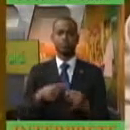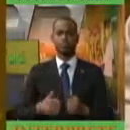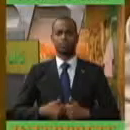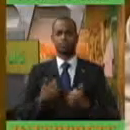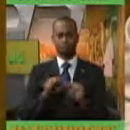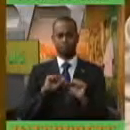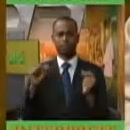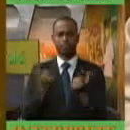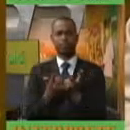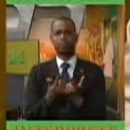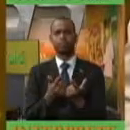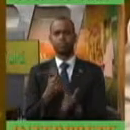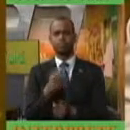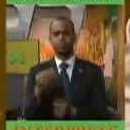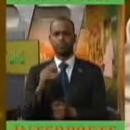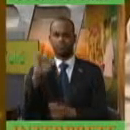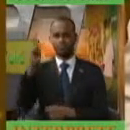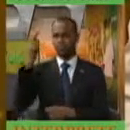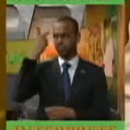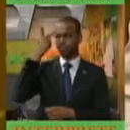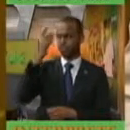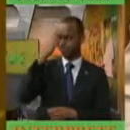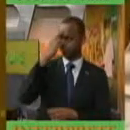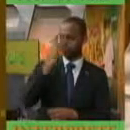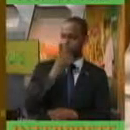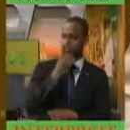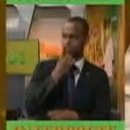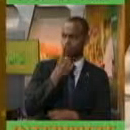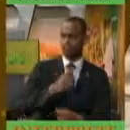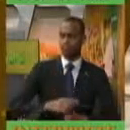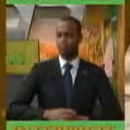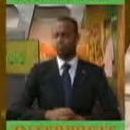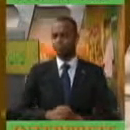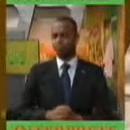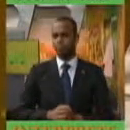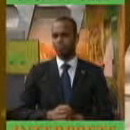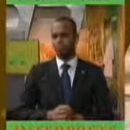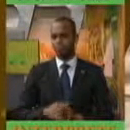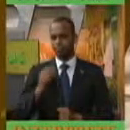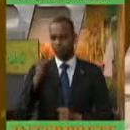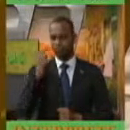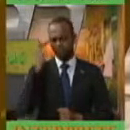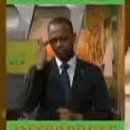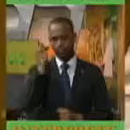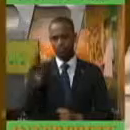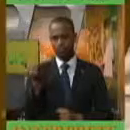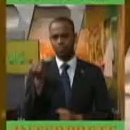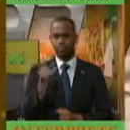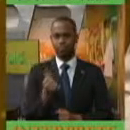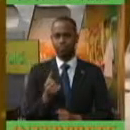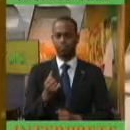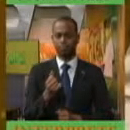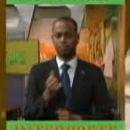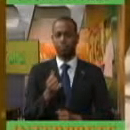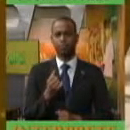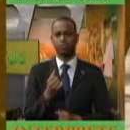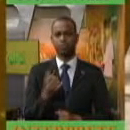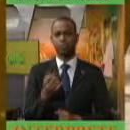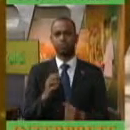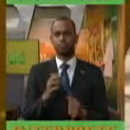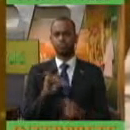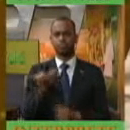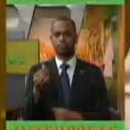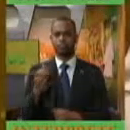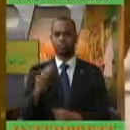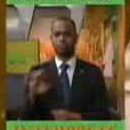social y política de la República Dominicana, porque según nos explicó en algún momento la Junta